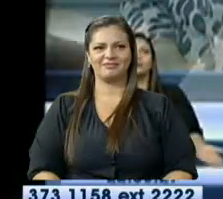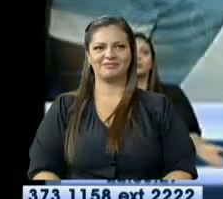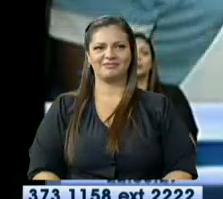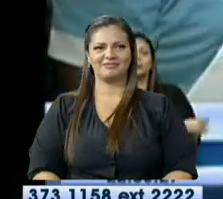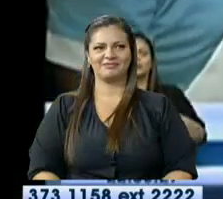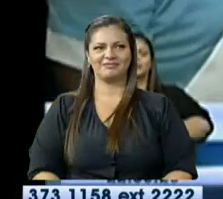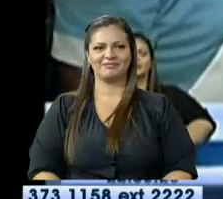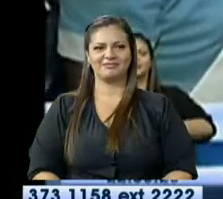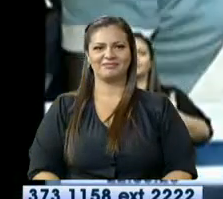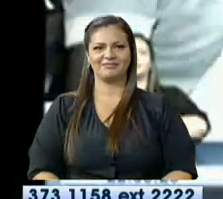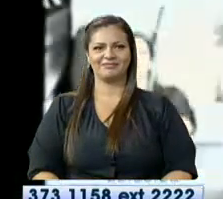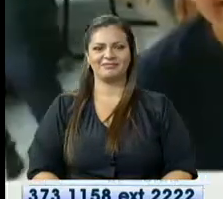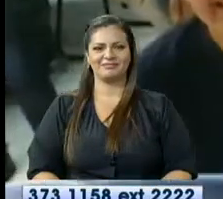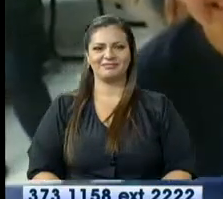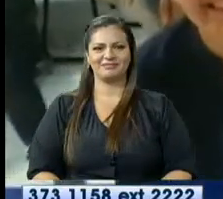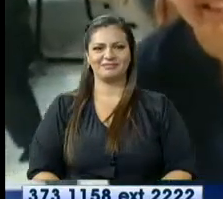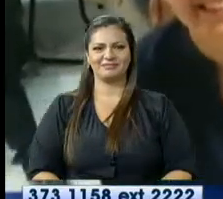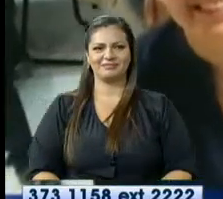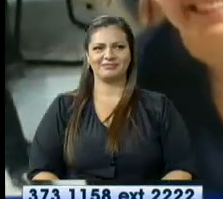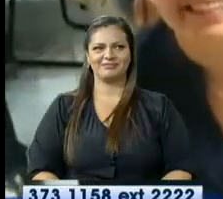Informó Ítalo Ruiz.